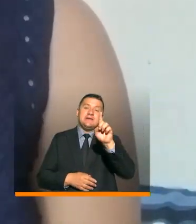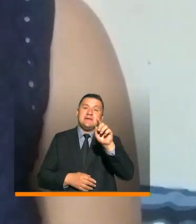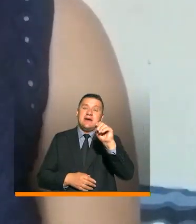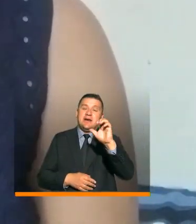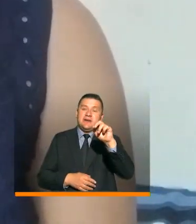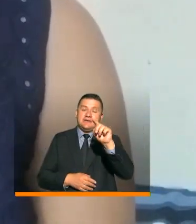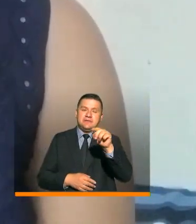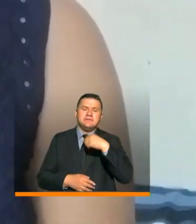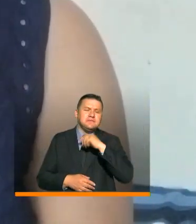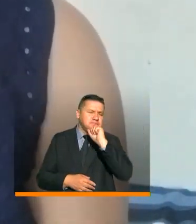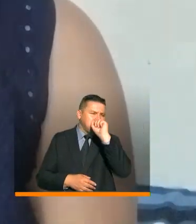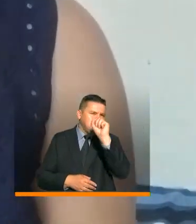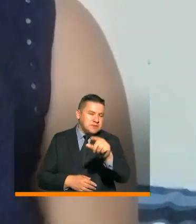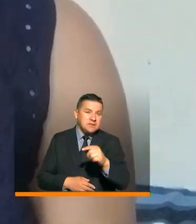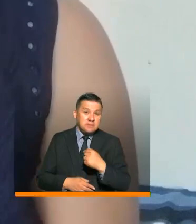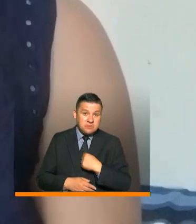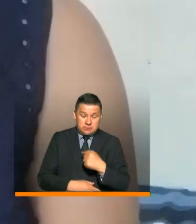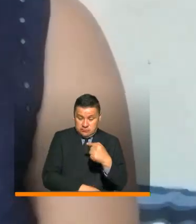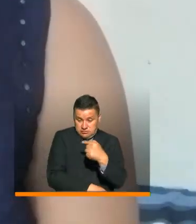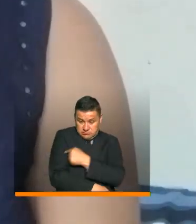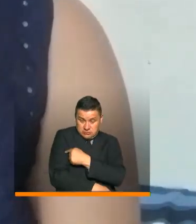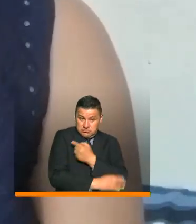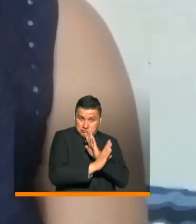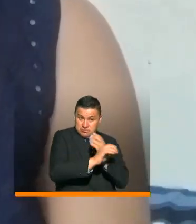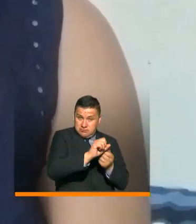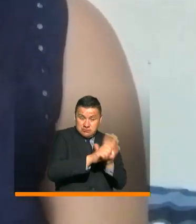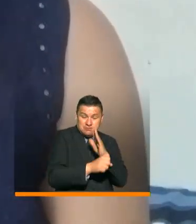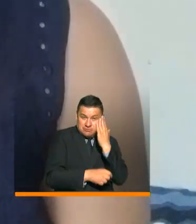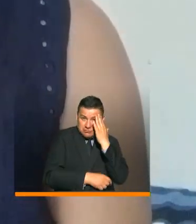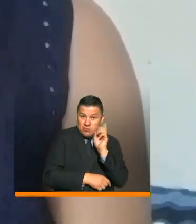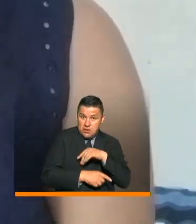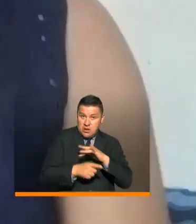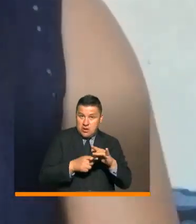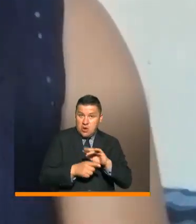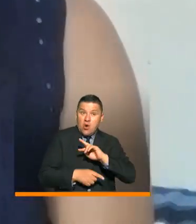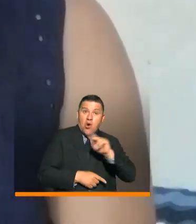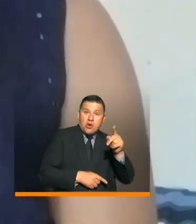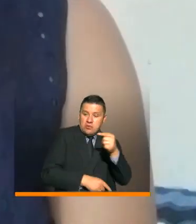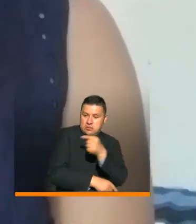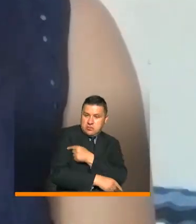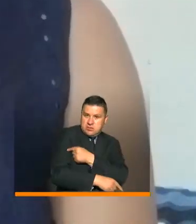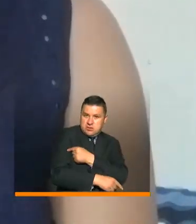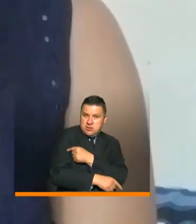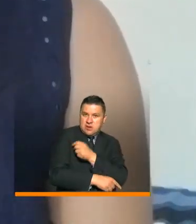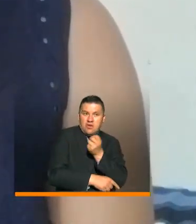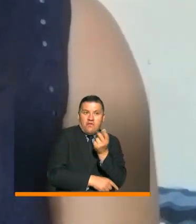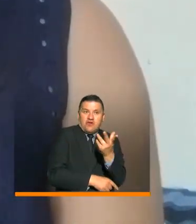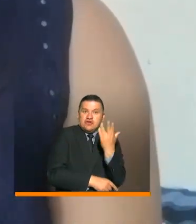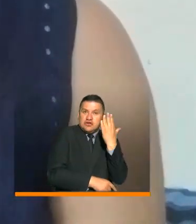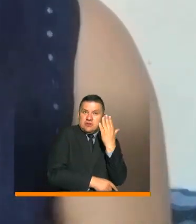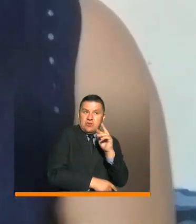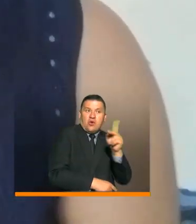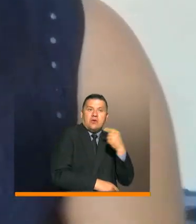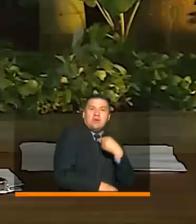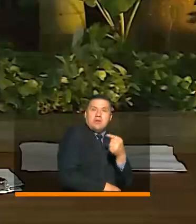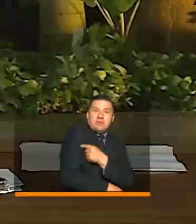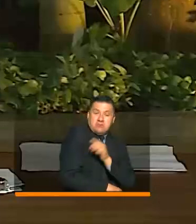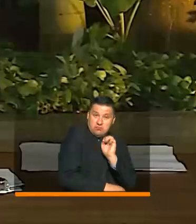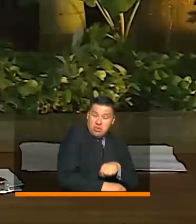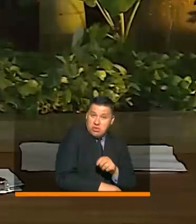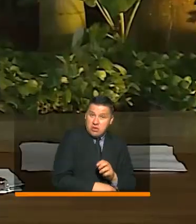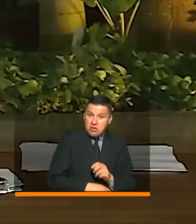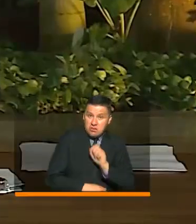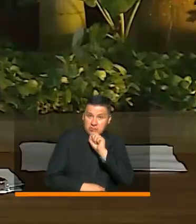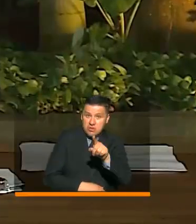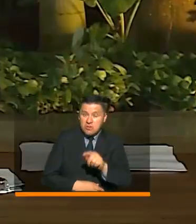es la siguiente. Si me vacuno contra el COVID, ¿puedo aplicarme otras vacunas como la influenza? Gracias.